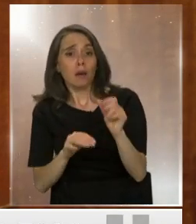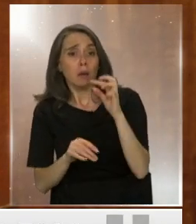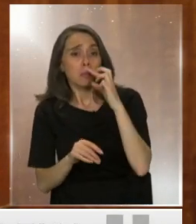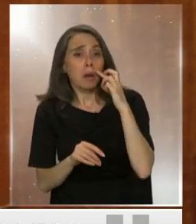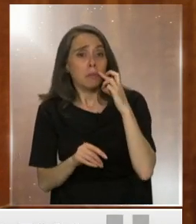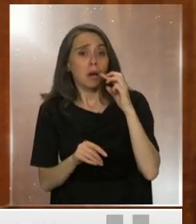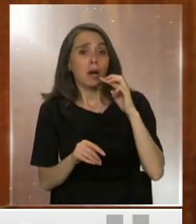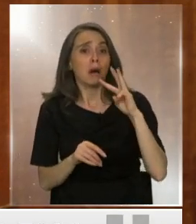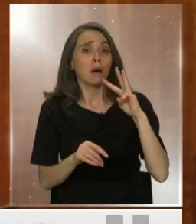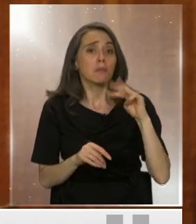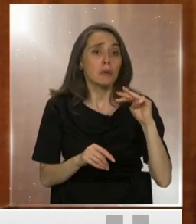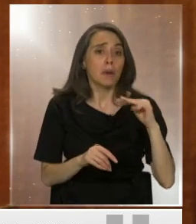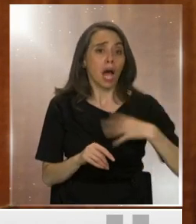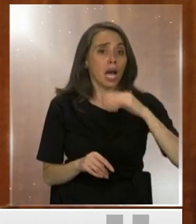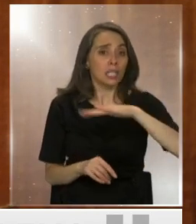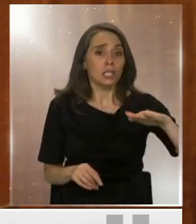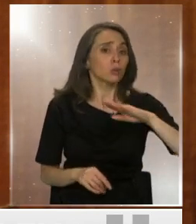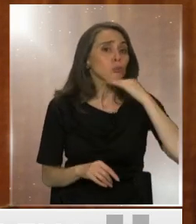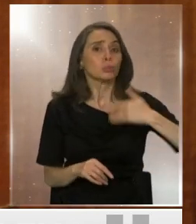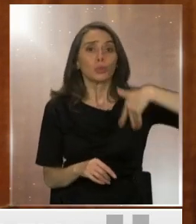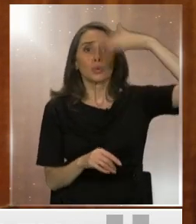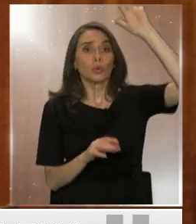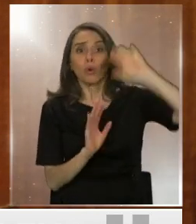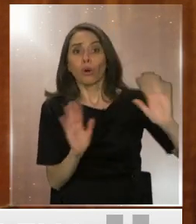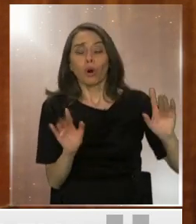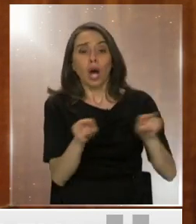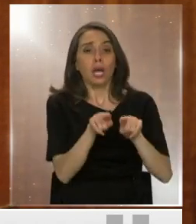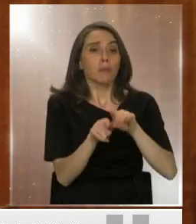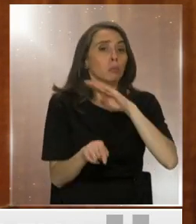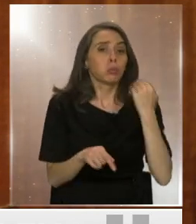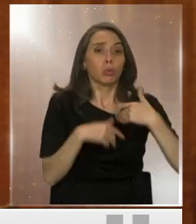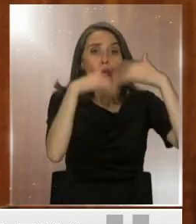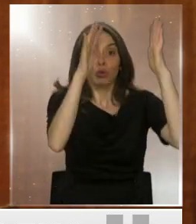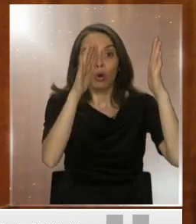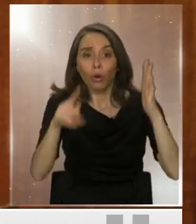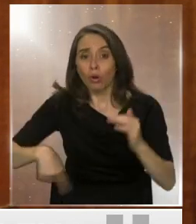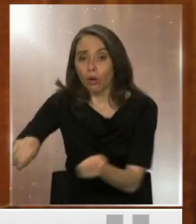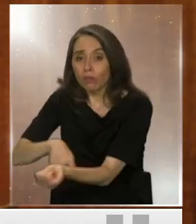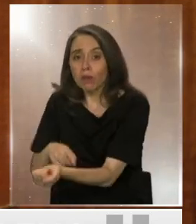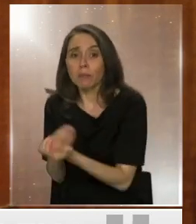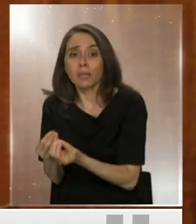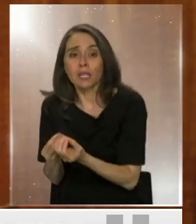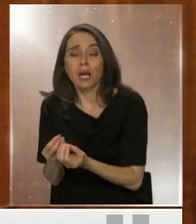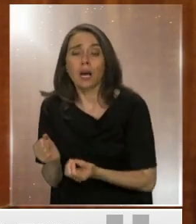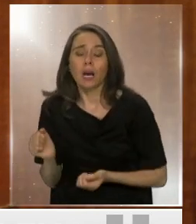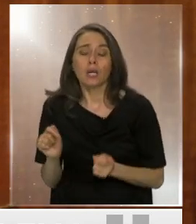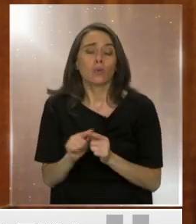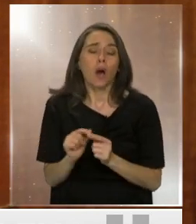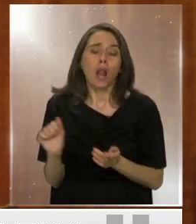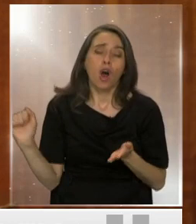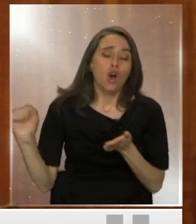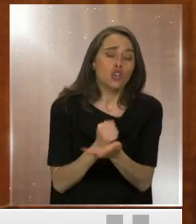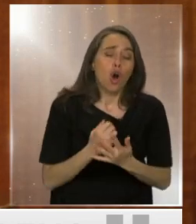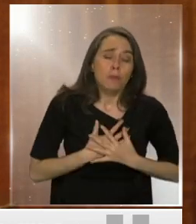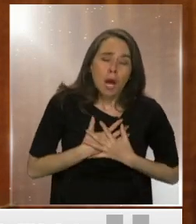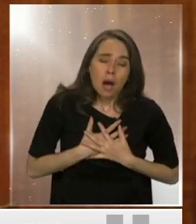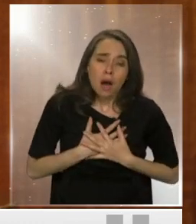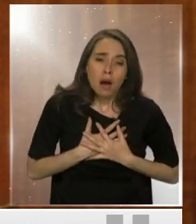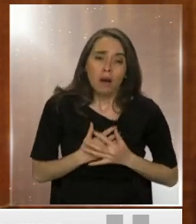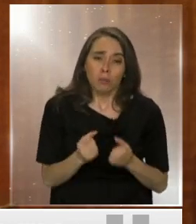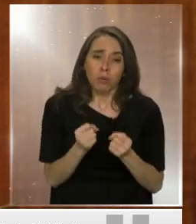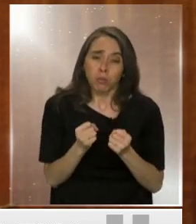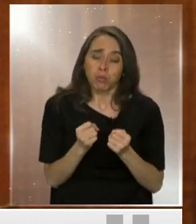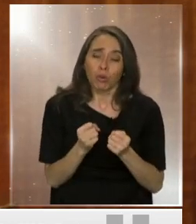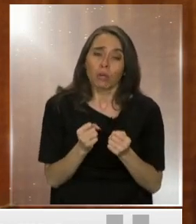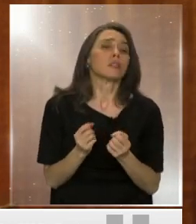padres sin sus hijos sin su hermano bueno nosotros un golpe importantísimo que nos ha afectado muchísimo y eso también nos ha